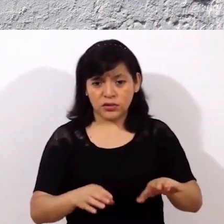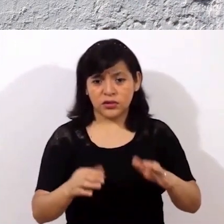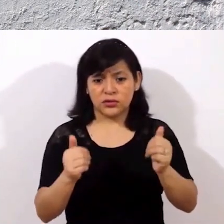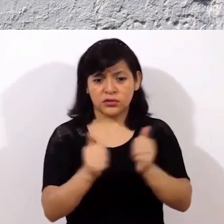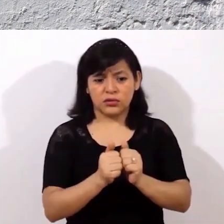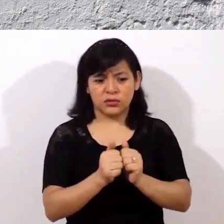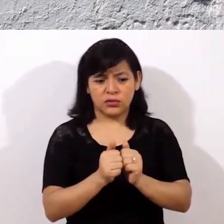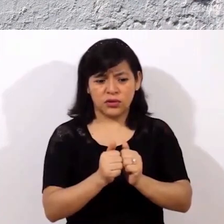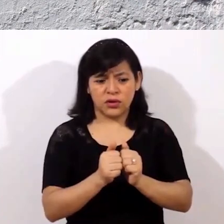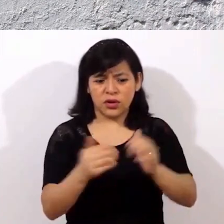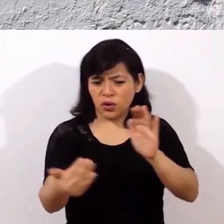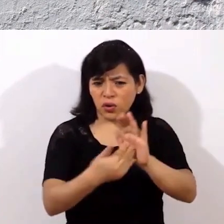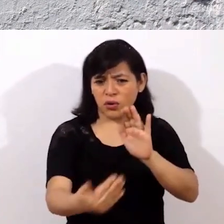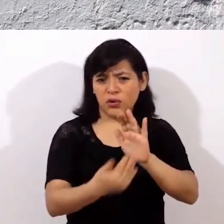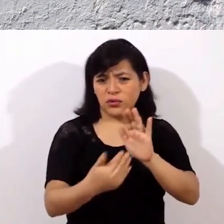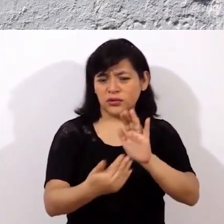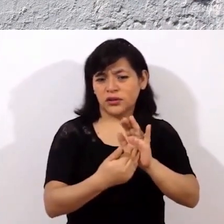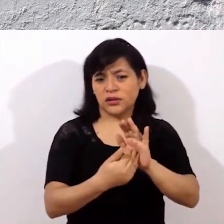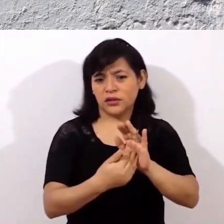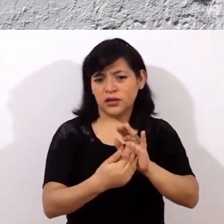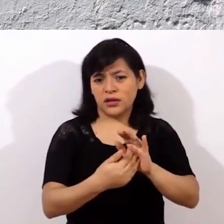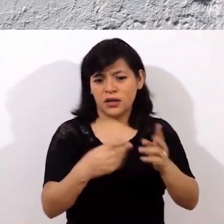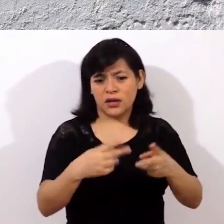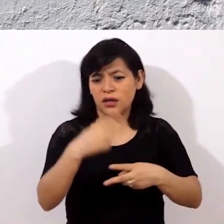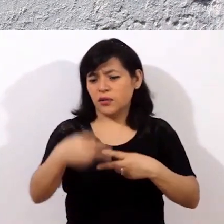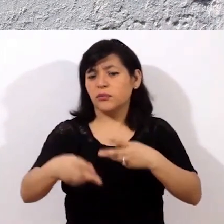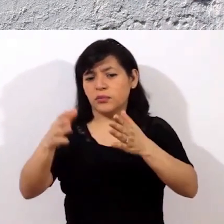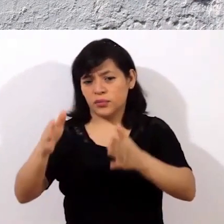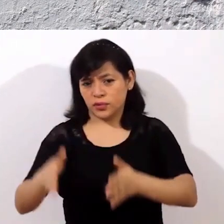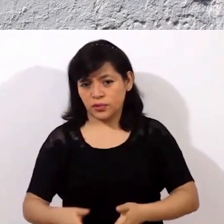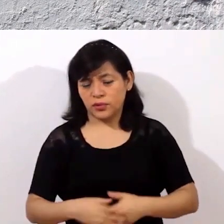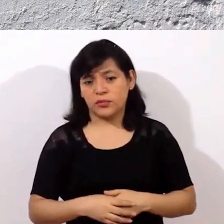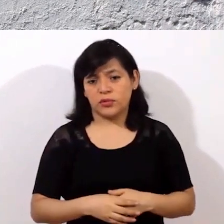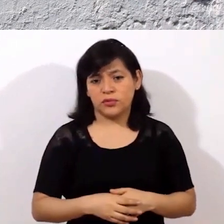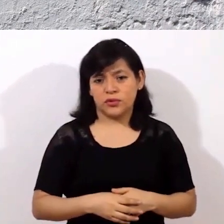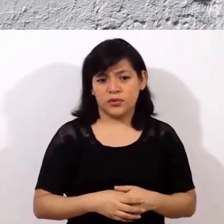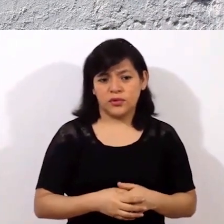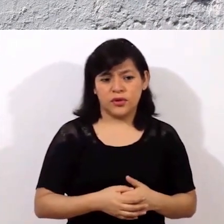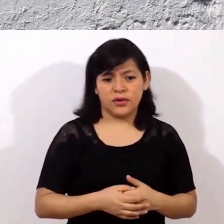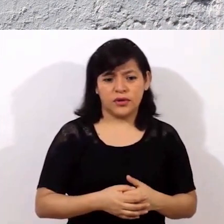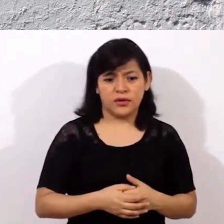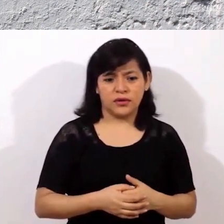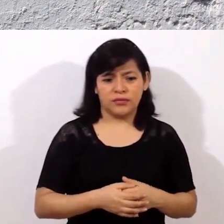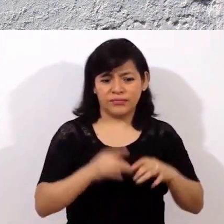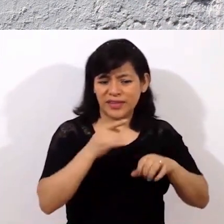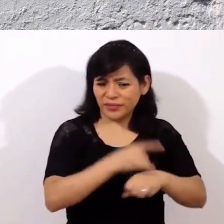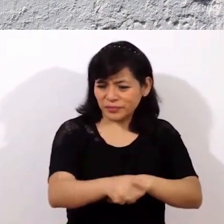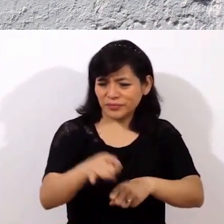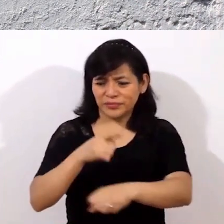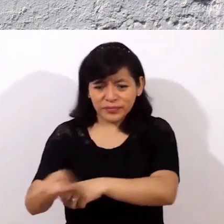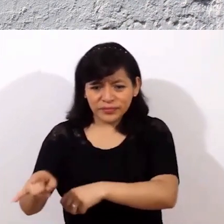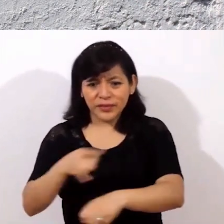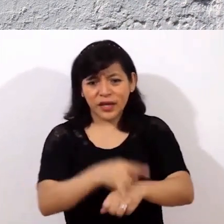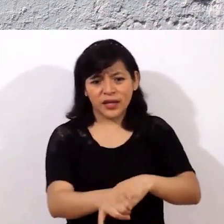explotación a los demás, abusar de su poder, oprimiendo a los que no tienen voz, a los que no